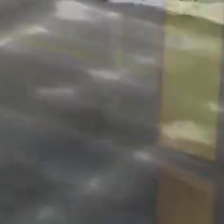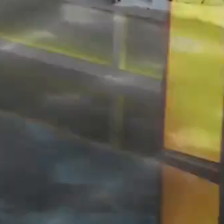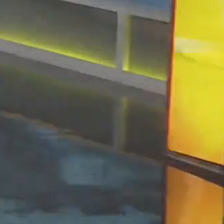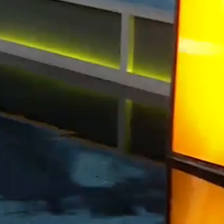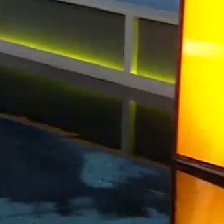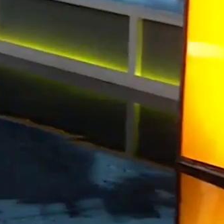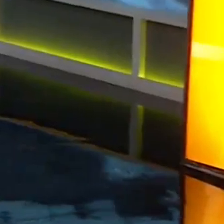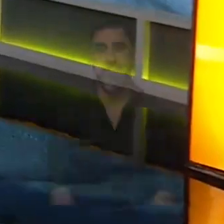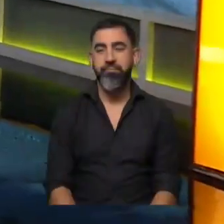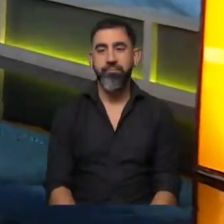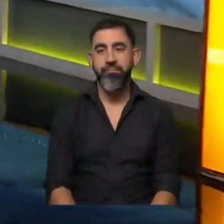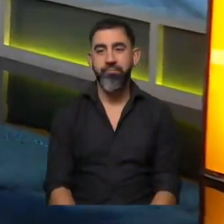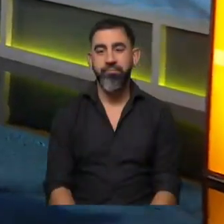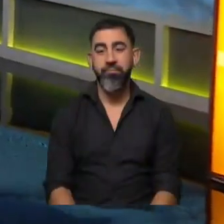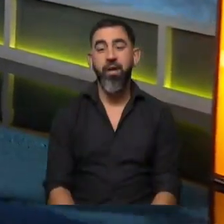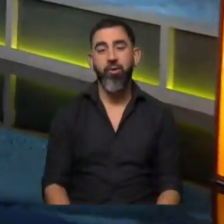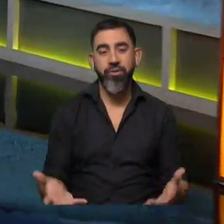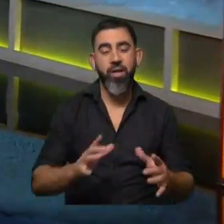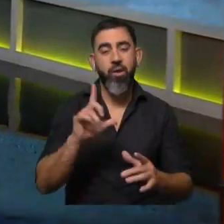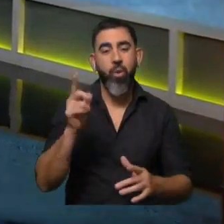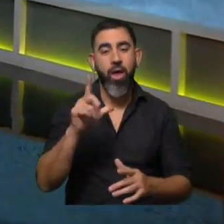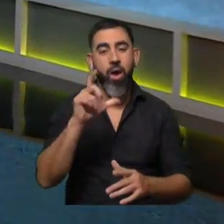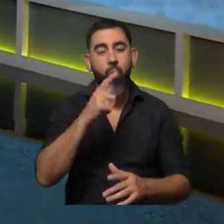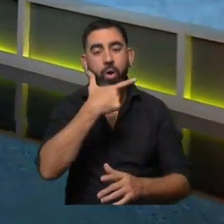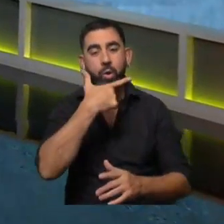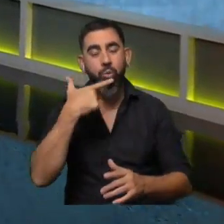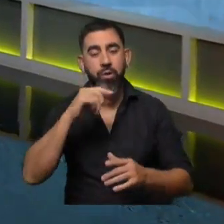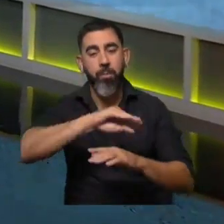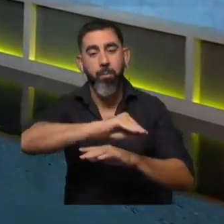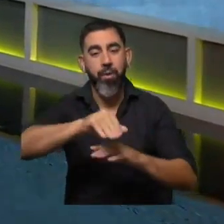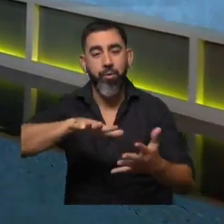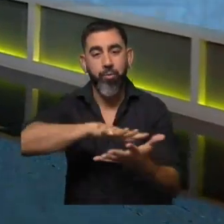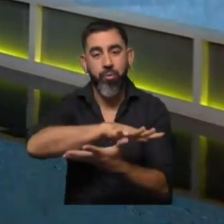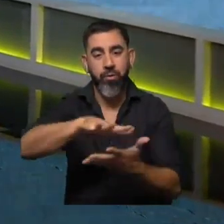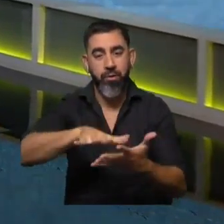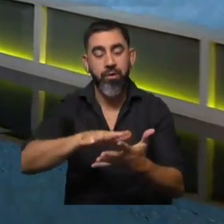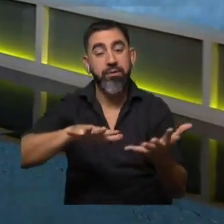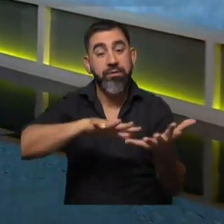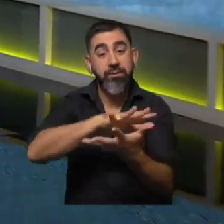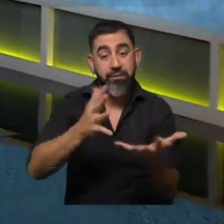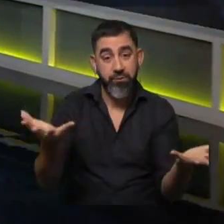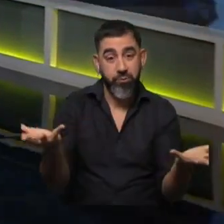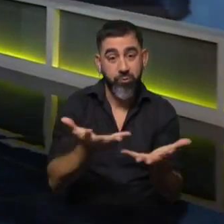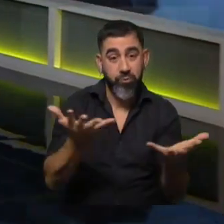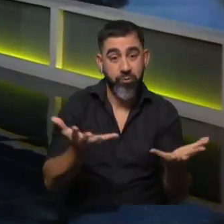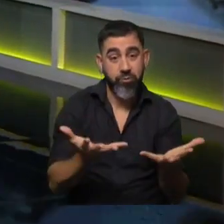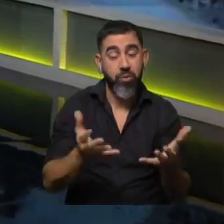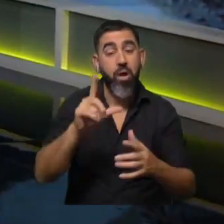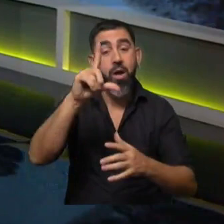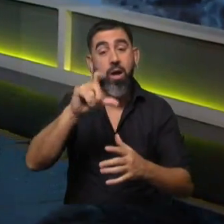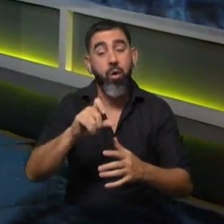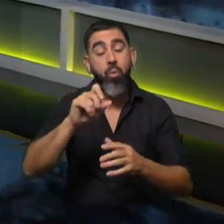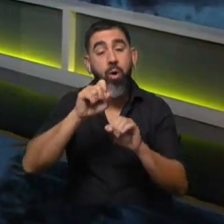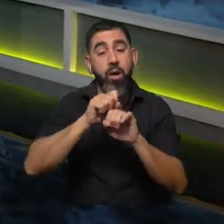reservas de agua dulce que puedan ser utilizadas para abastecer a la zona metropolitana. El escenario actual es el de agua de